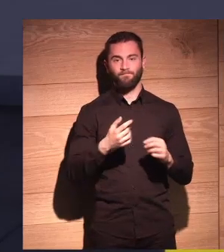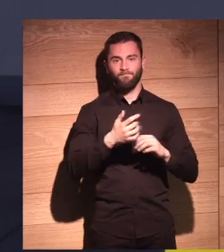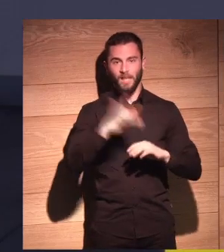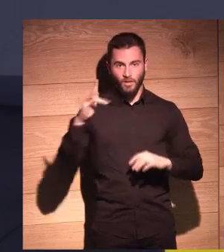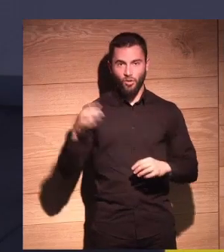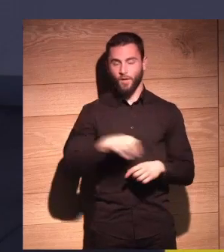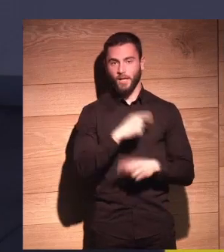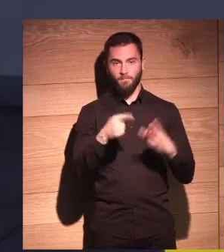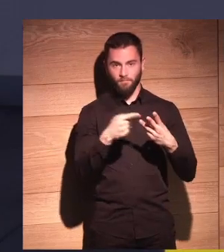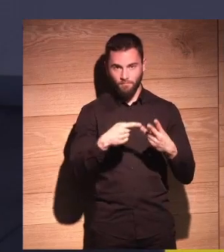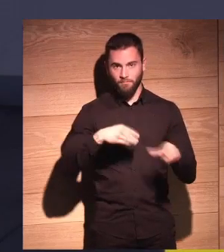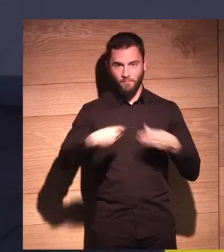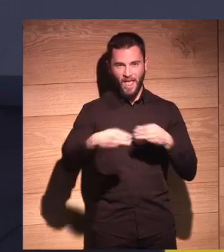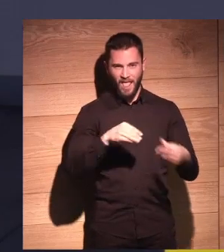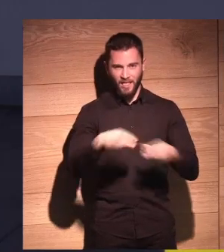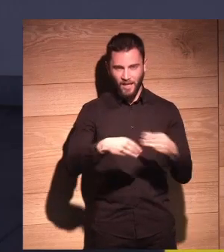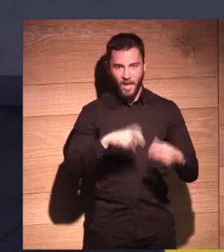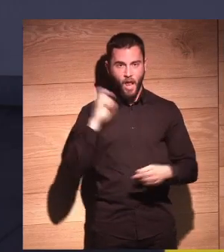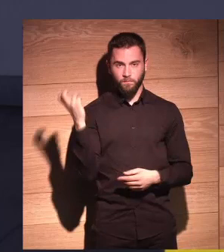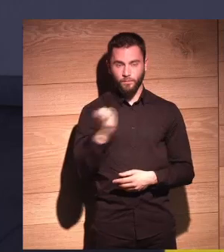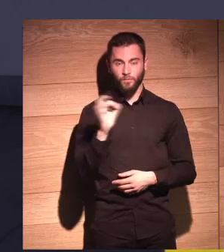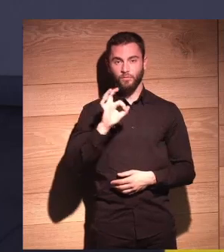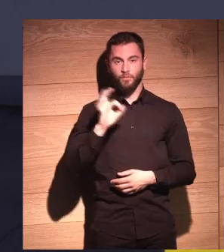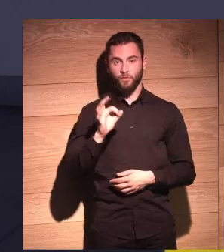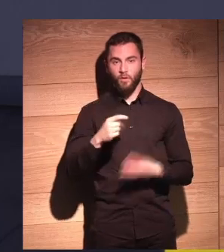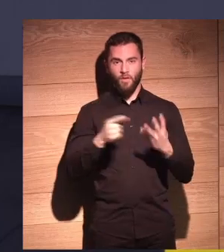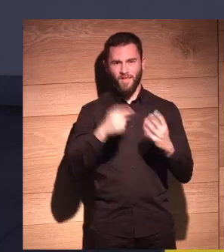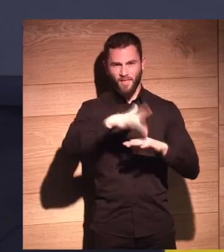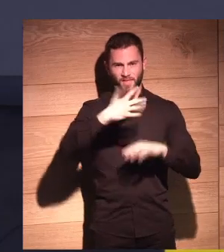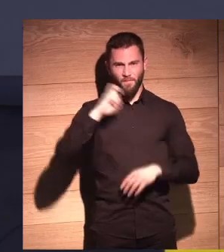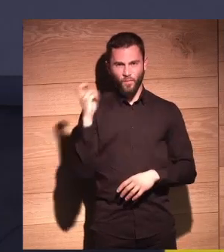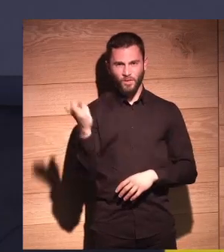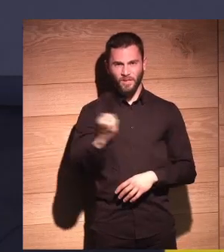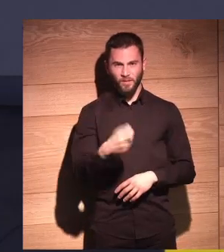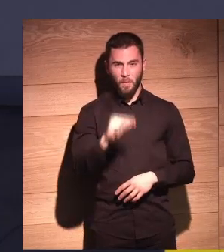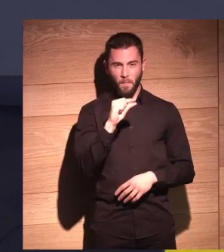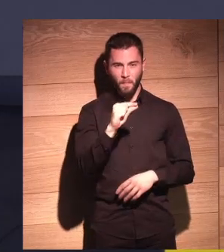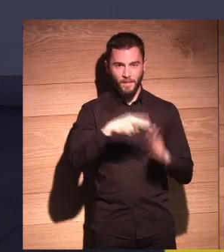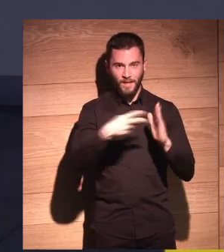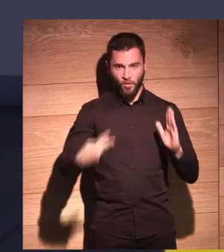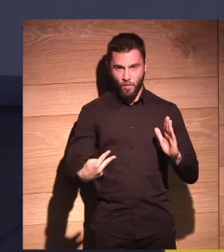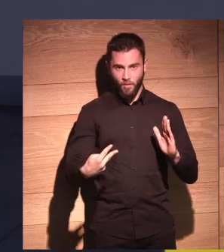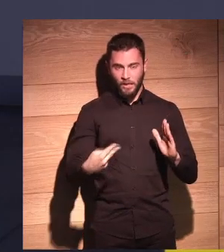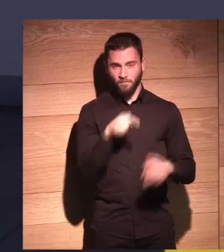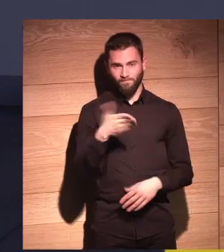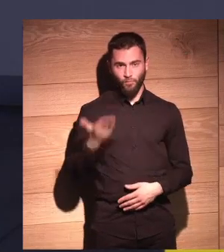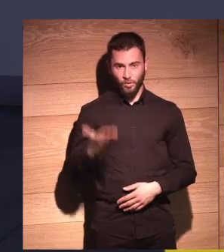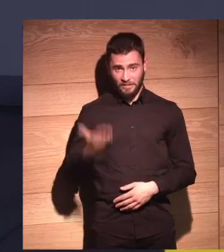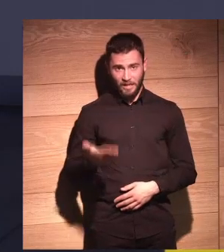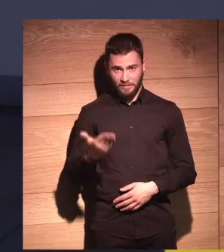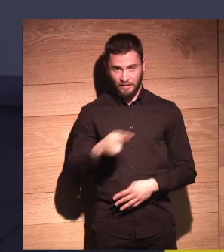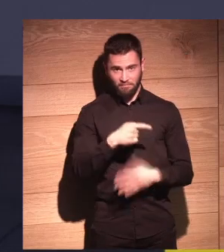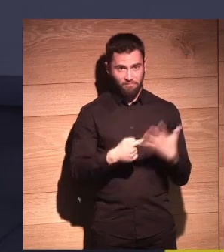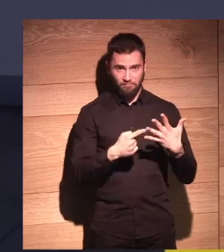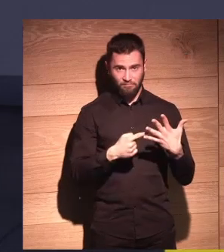materiales, en una gran cantidad de dispositivos en la nanotecnología, es muy importante también.